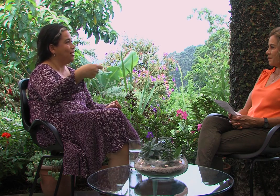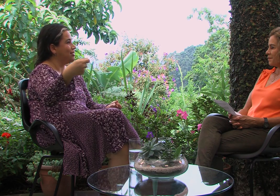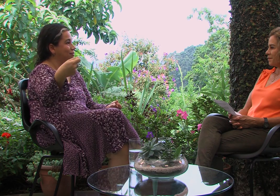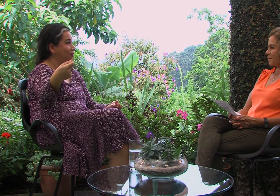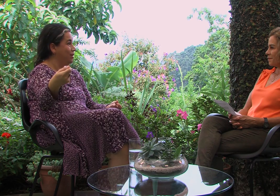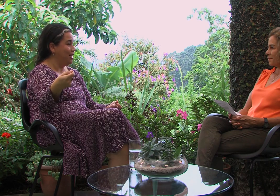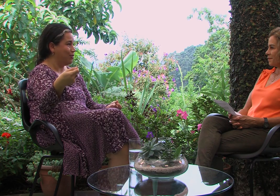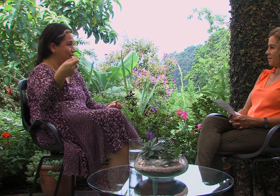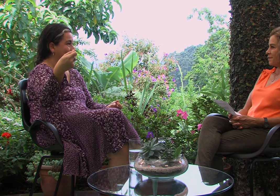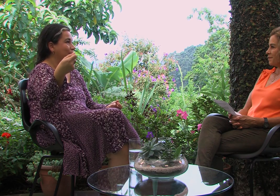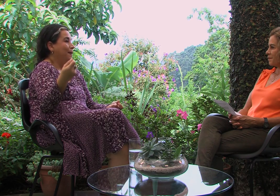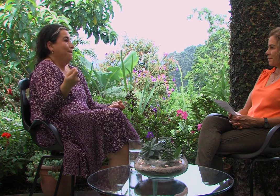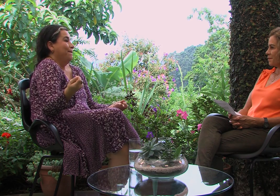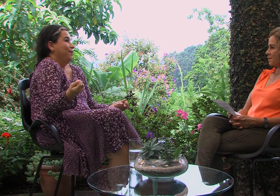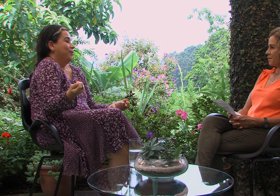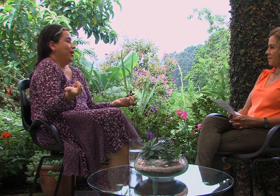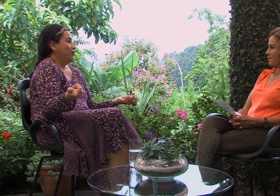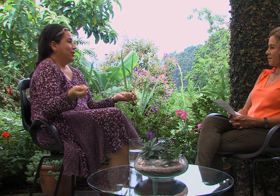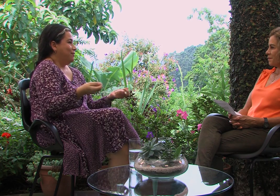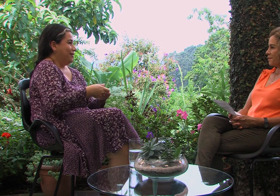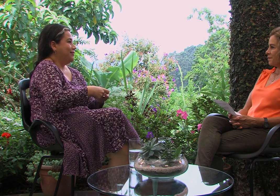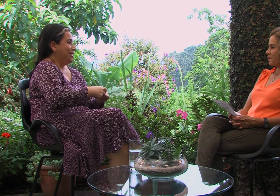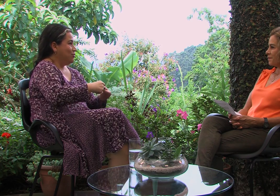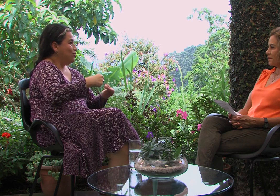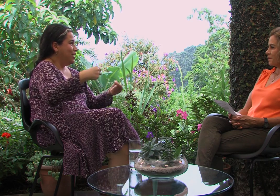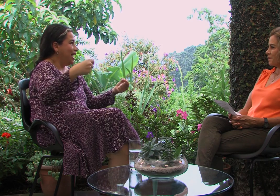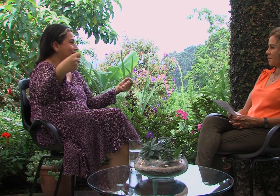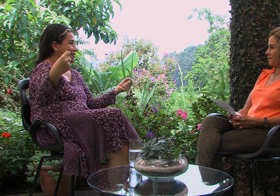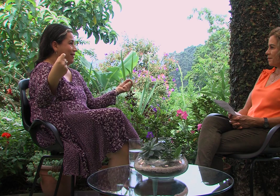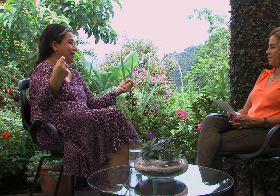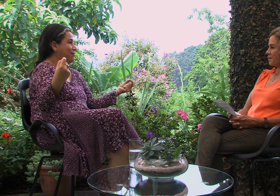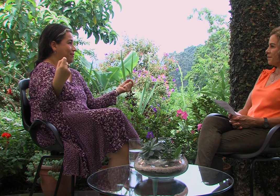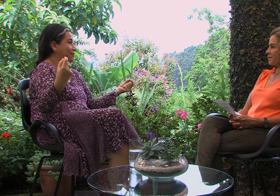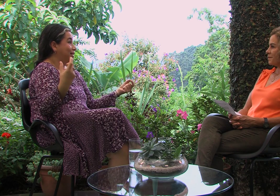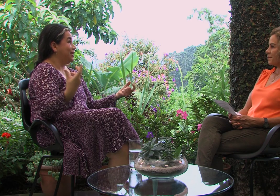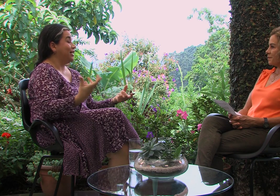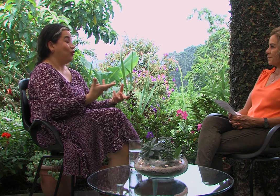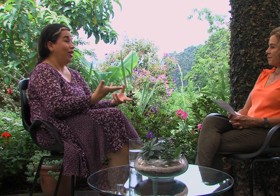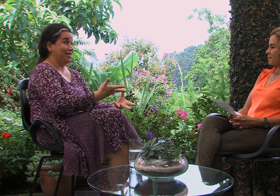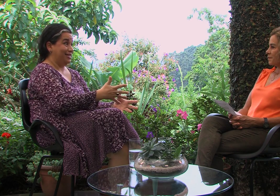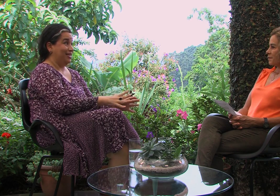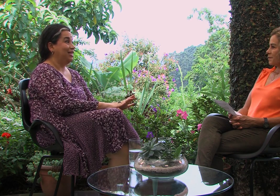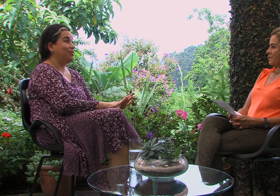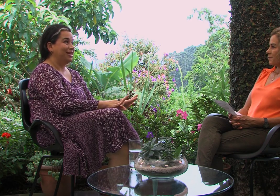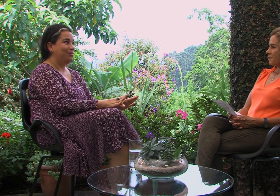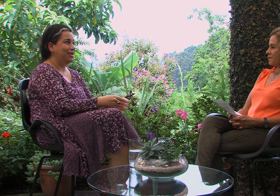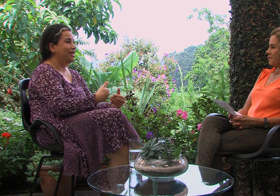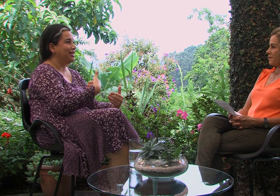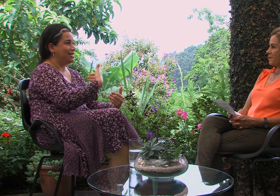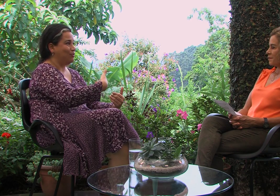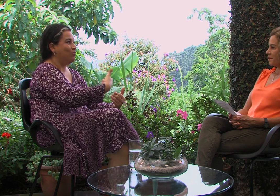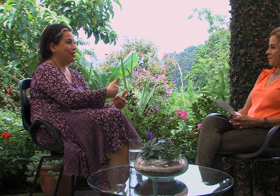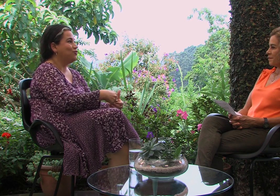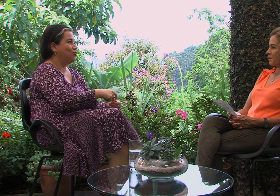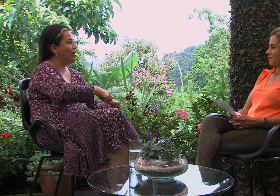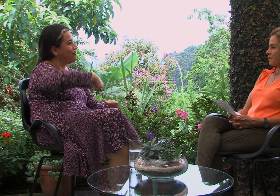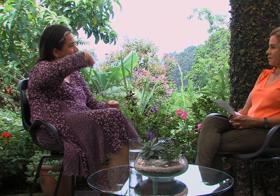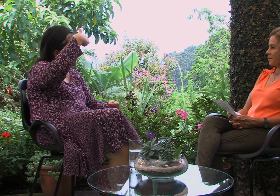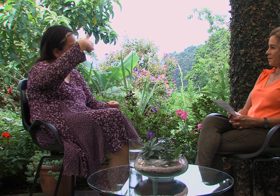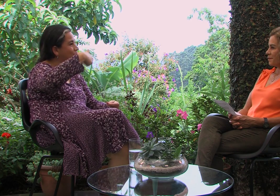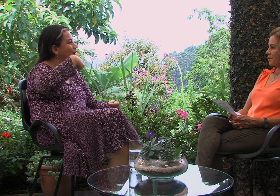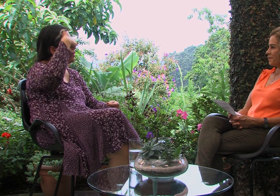las mujeres en mi familia, porque... Bueno, también tenemos un linaje, ¿verdad?, maternal todas, independientemente de que seamos madres o